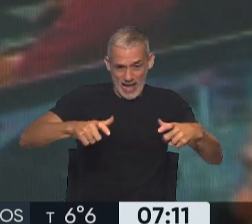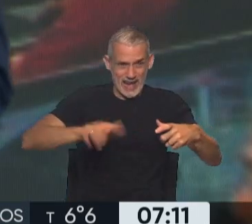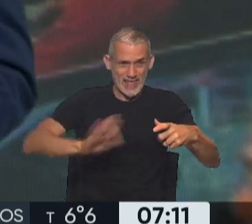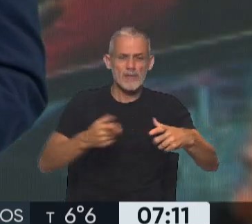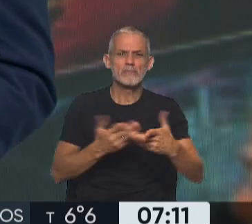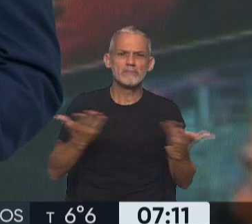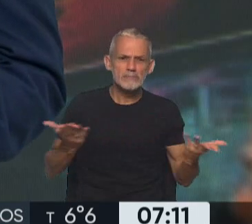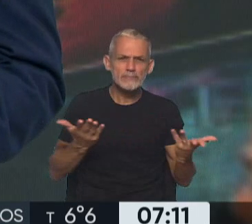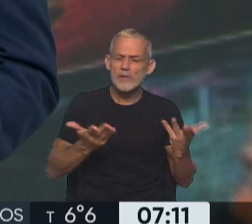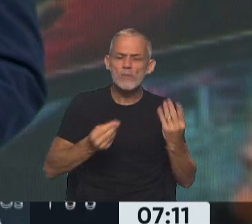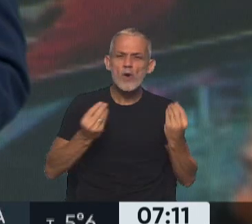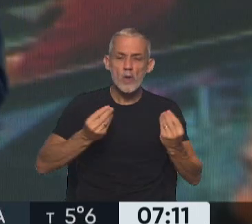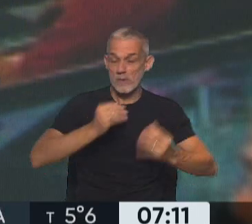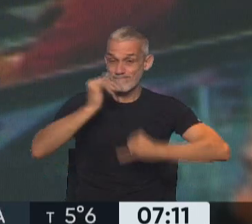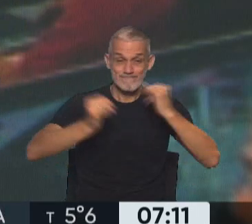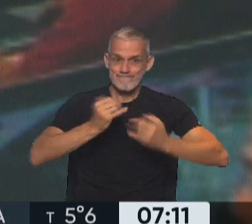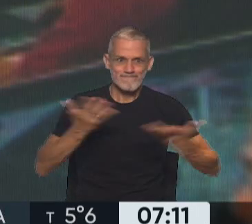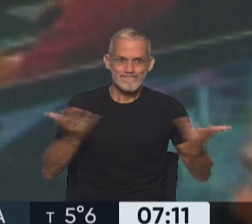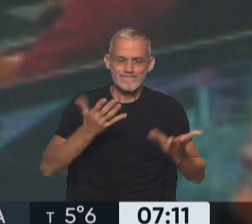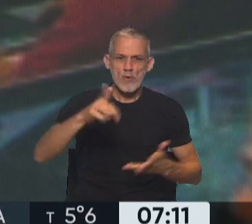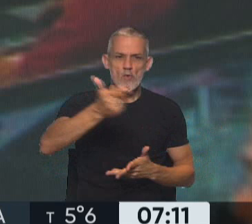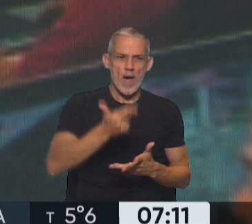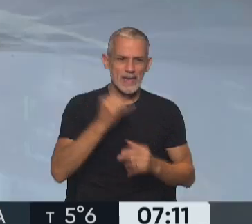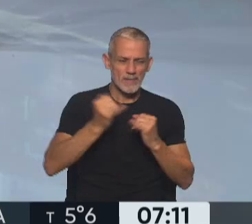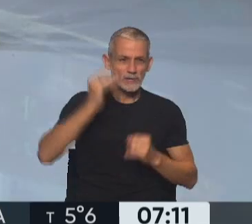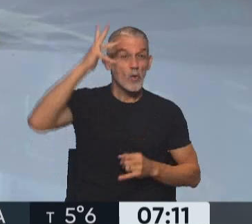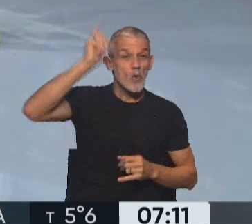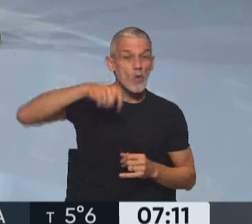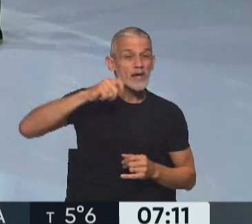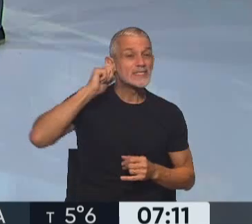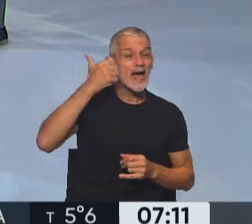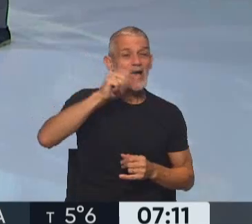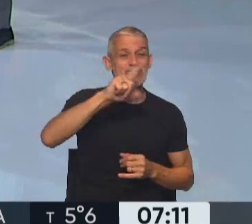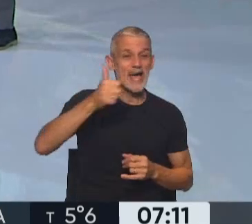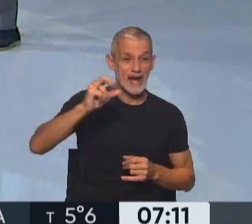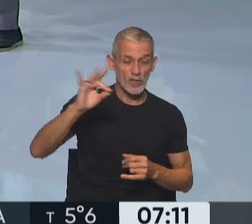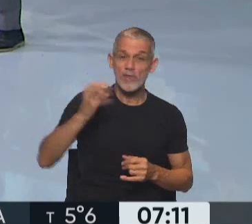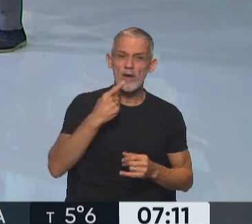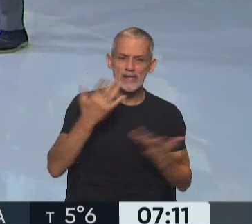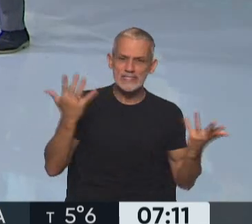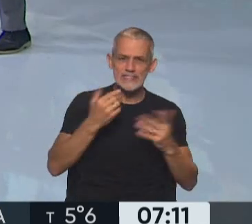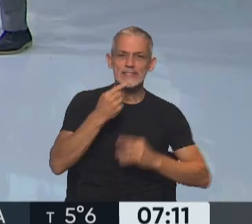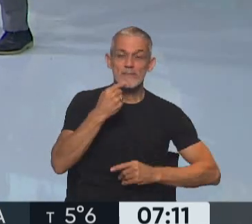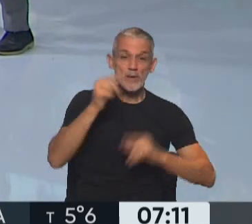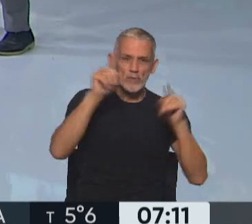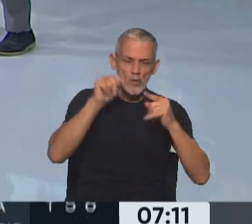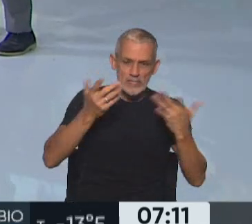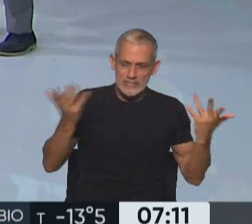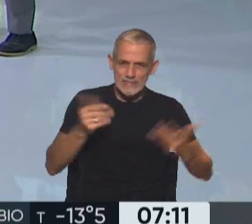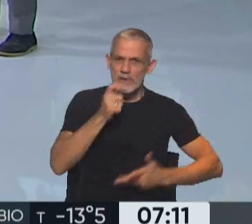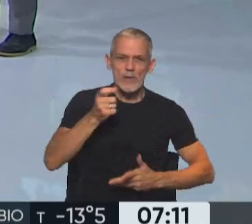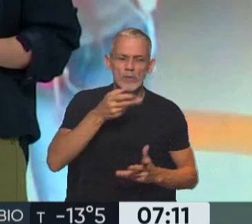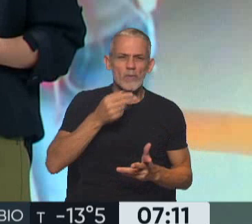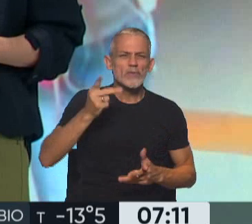es posible que haya pasado? No hay una explicación. De hecho, el fallo del juez Roberto Gallardo dice que ante estas preguntas no hay respuestas. ¿Y se sabe